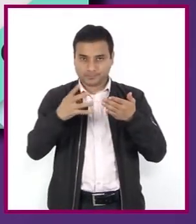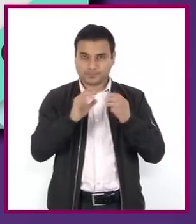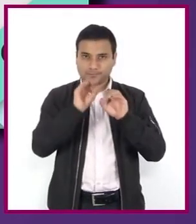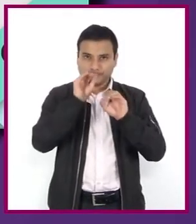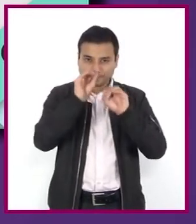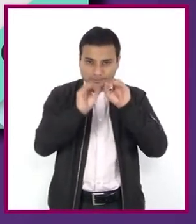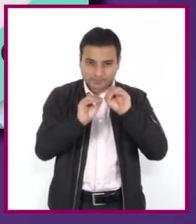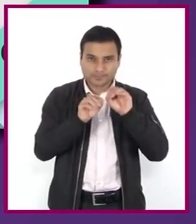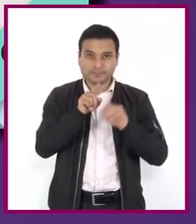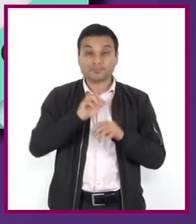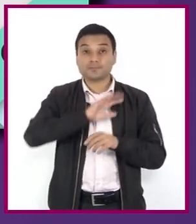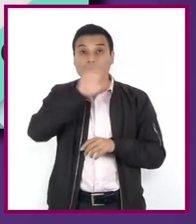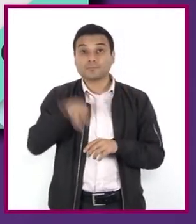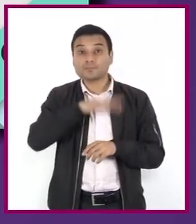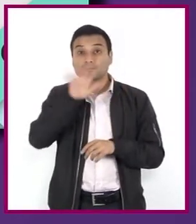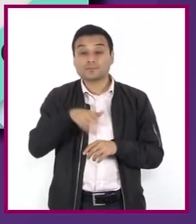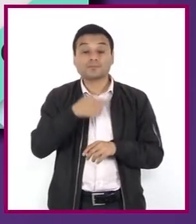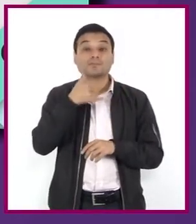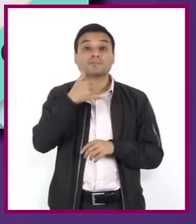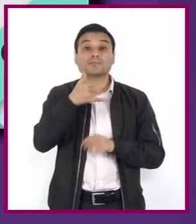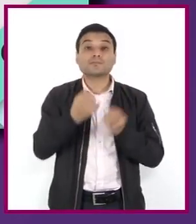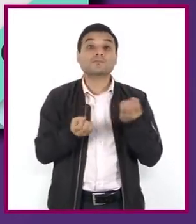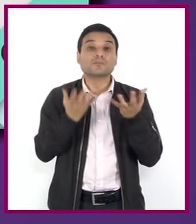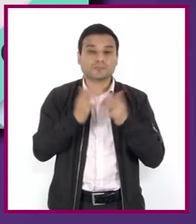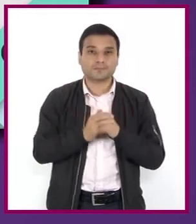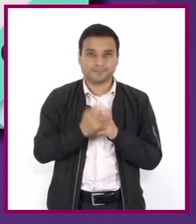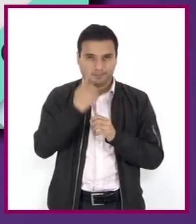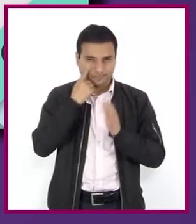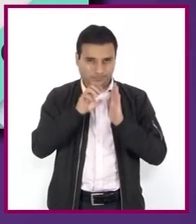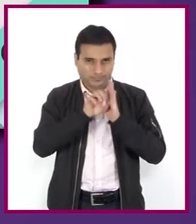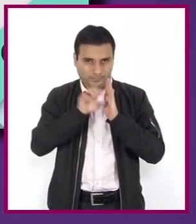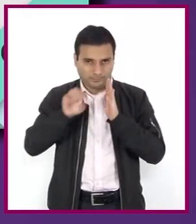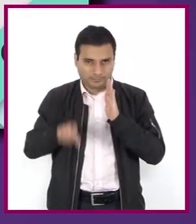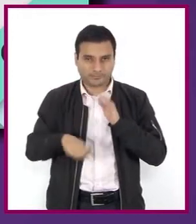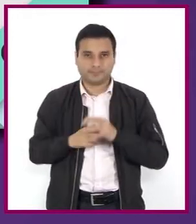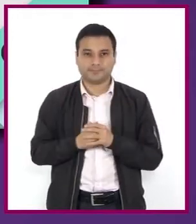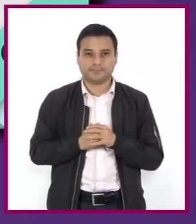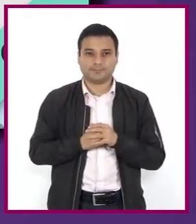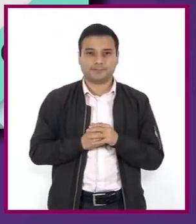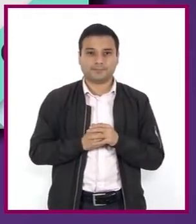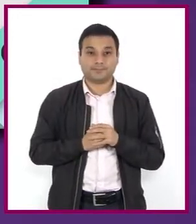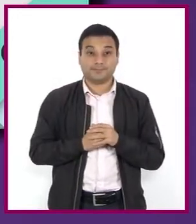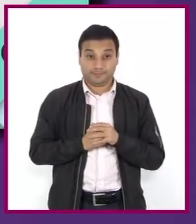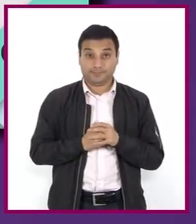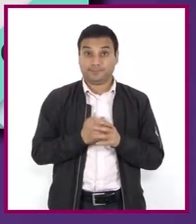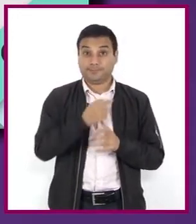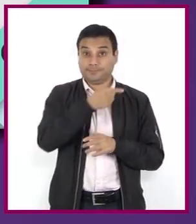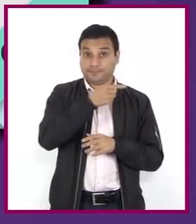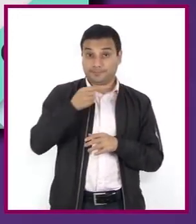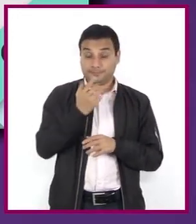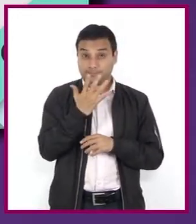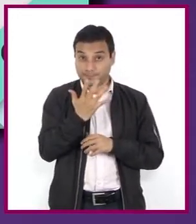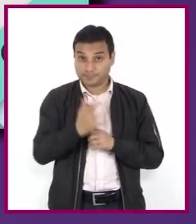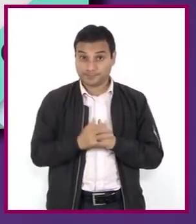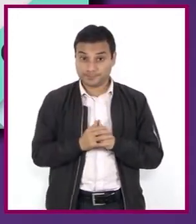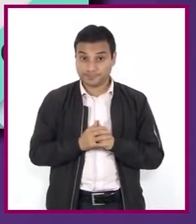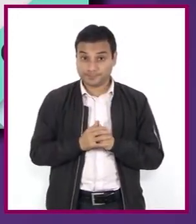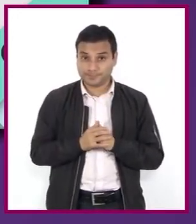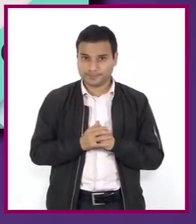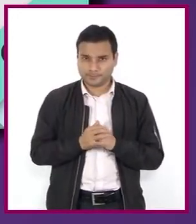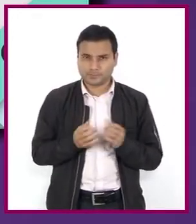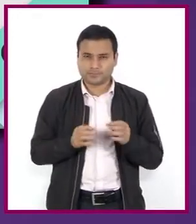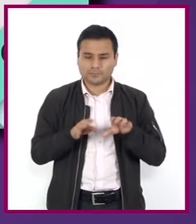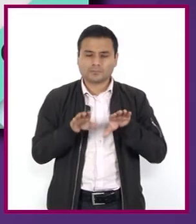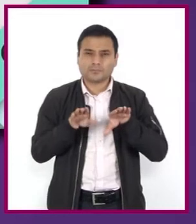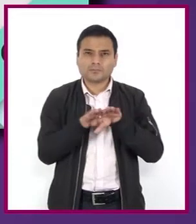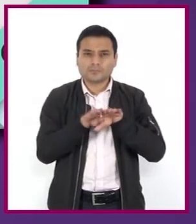el valor de y. Así, para el primer valor propuesto, 5 negativo, el valor que toma es 5